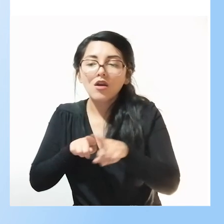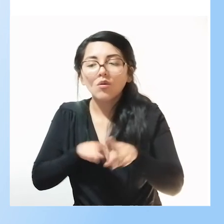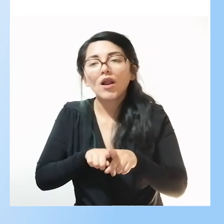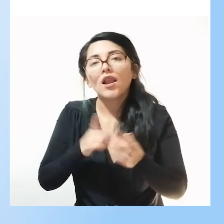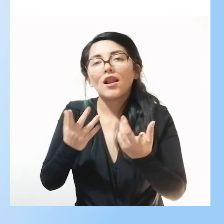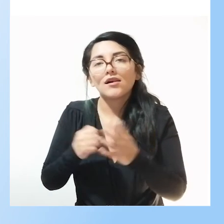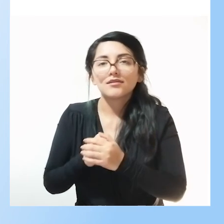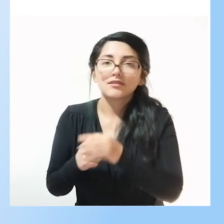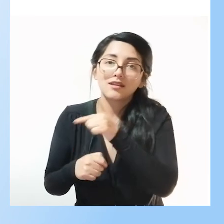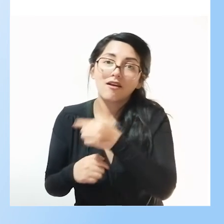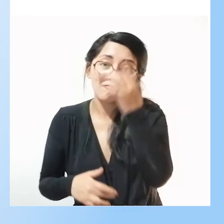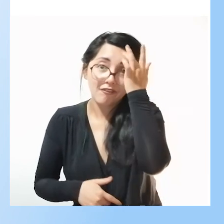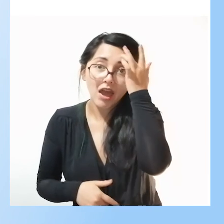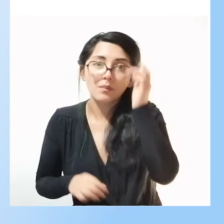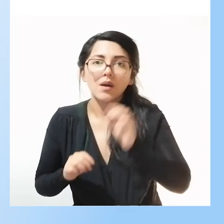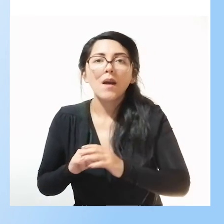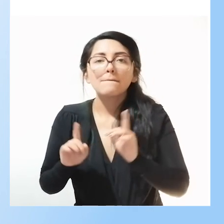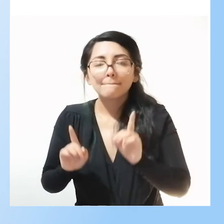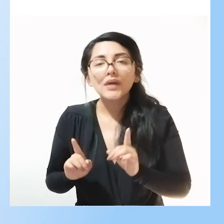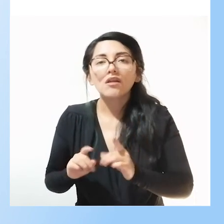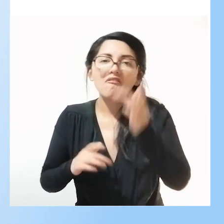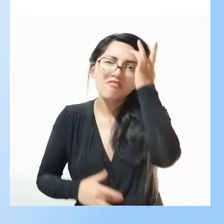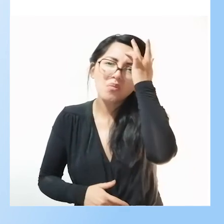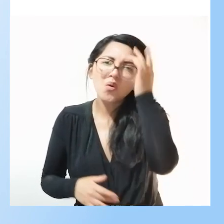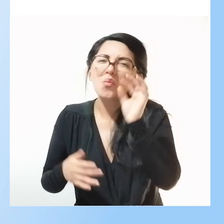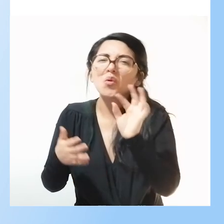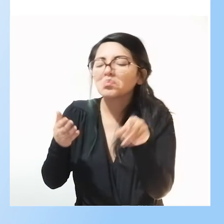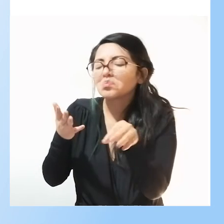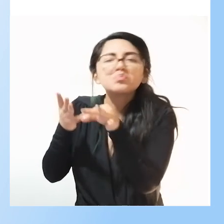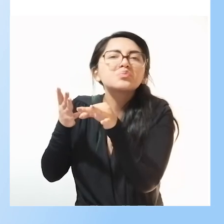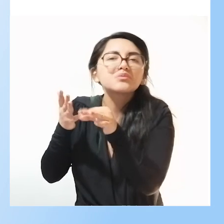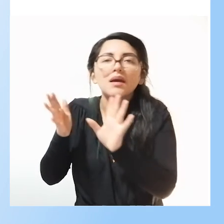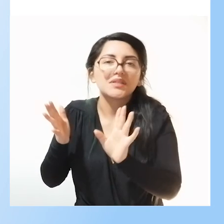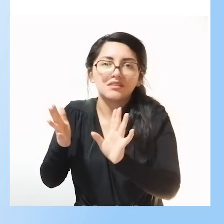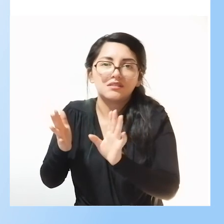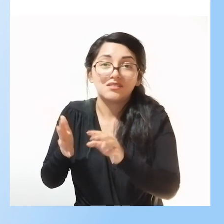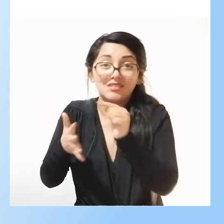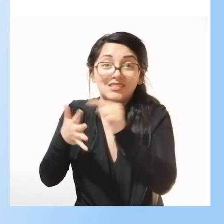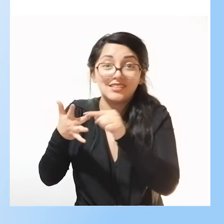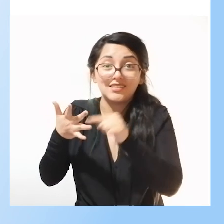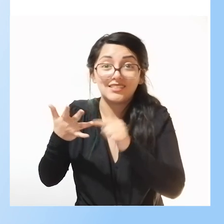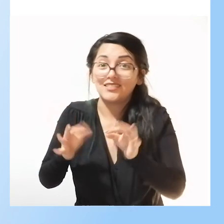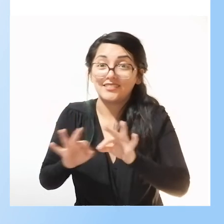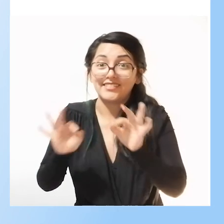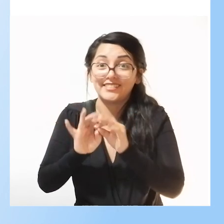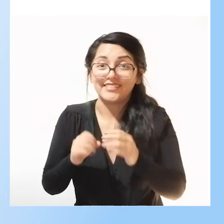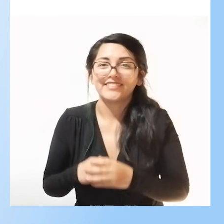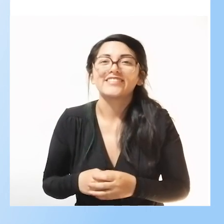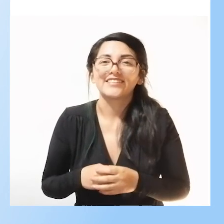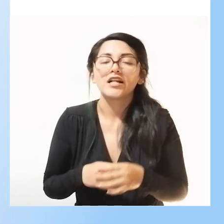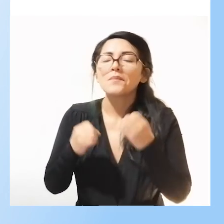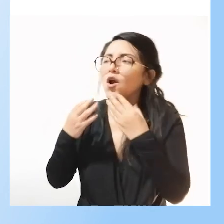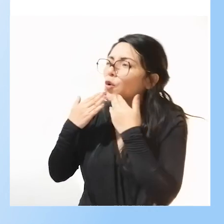más de todos los roles que socialmente le atribuimos a un niño. Bien, muchísimas